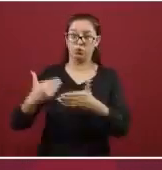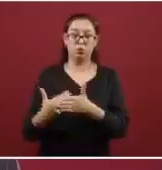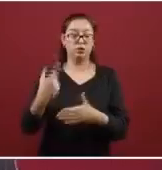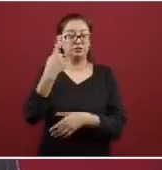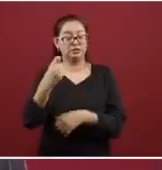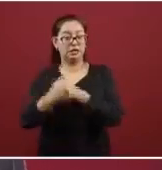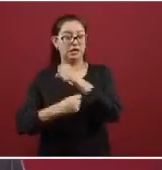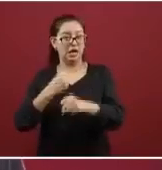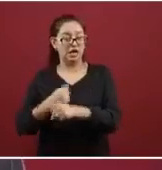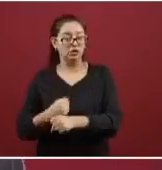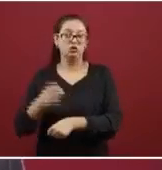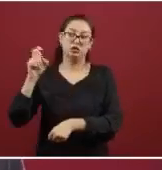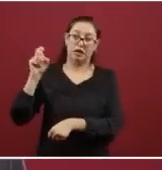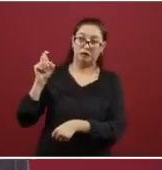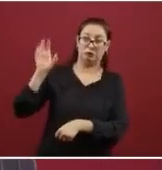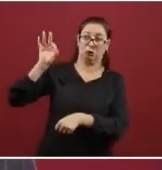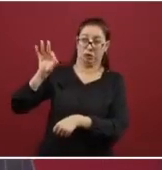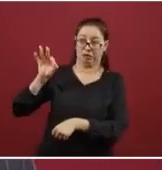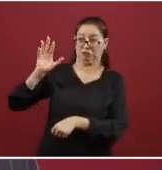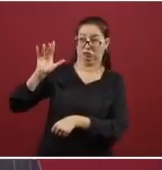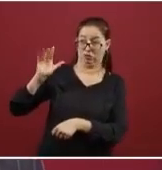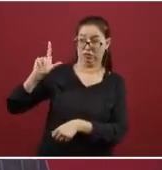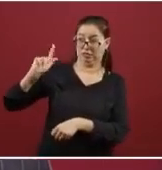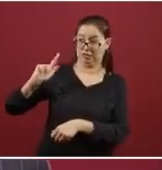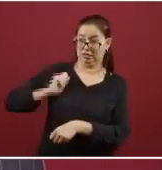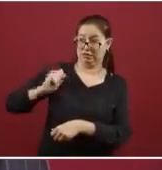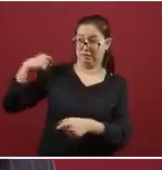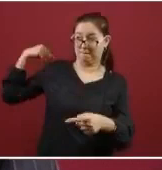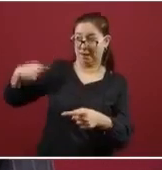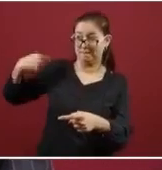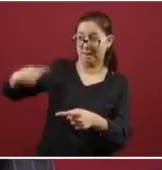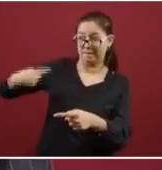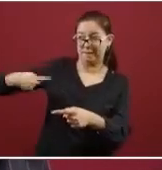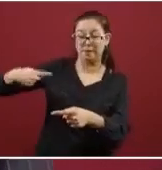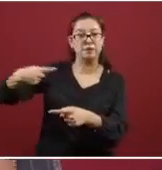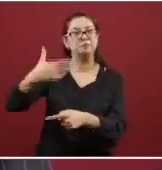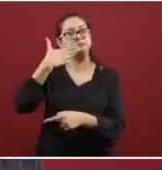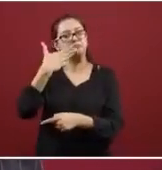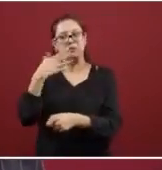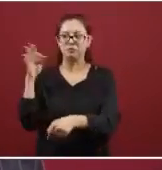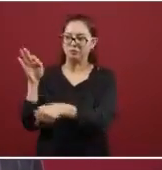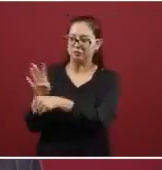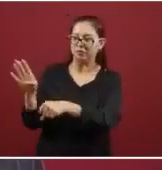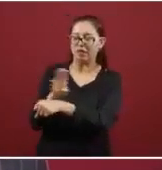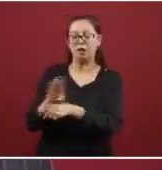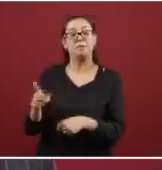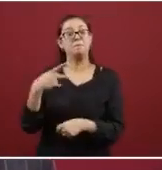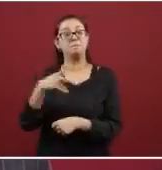años 30, 40, 50, 60, 70. Pero después, a partir de hace 30 años, una cosa